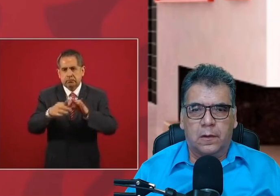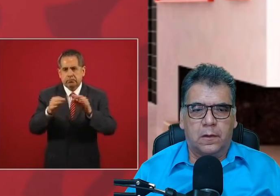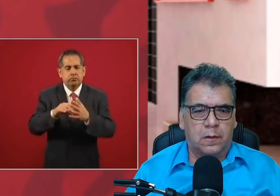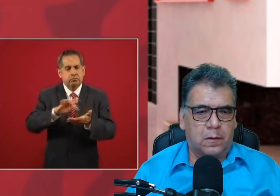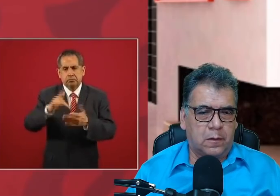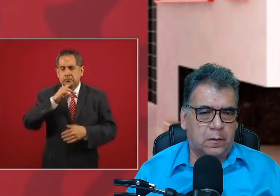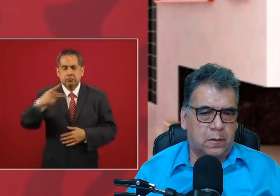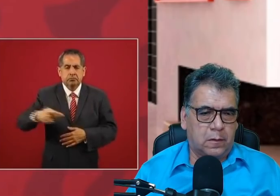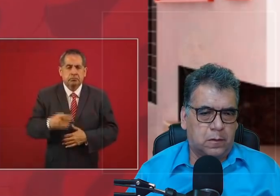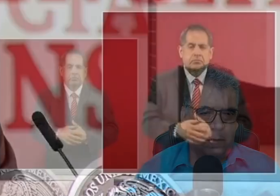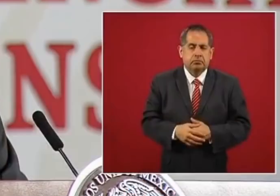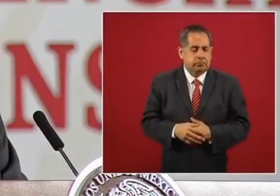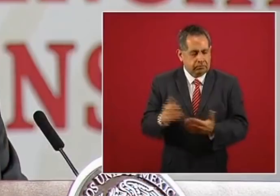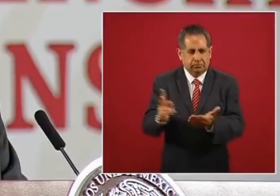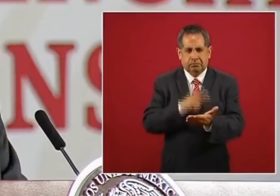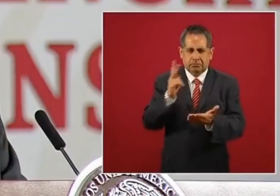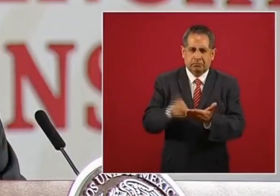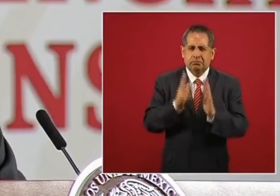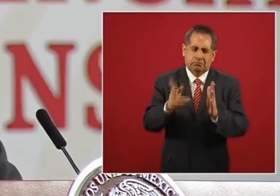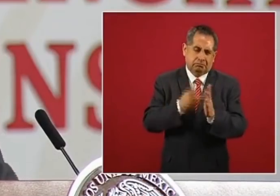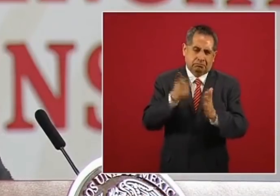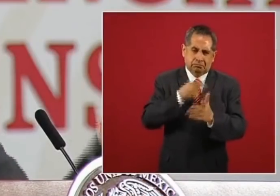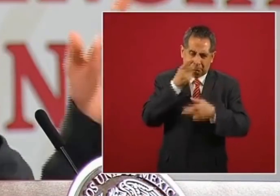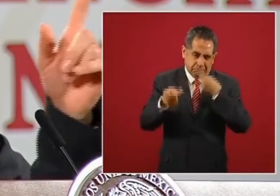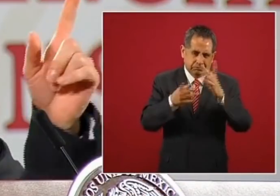por preguntarlo. Lo hemos dicho también muchas veces.